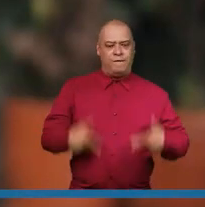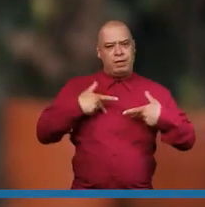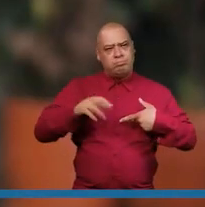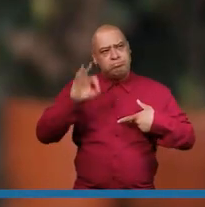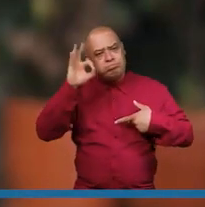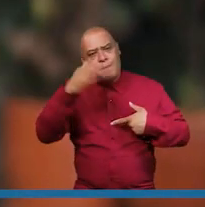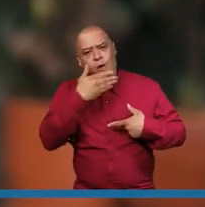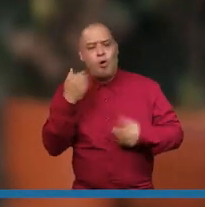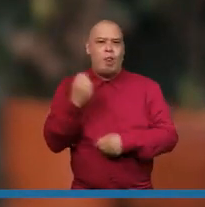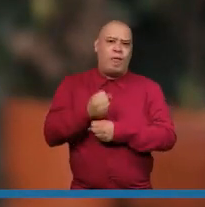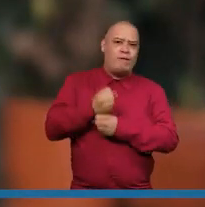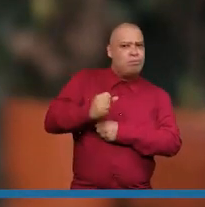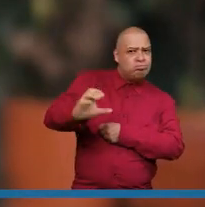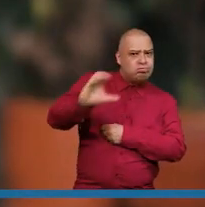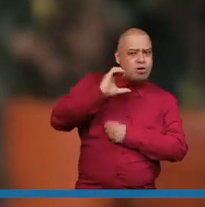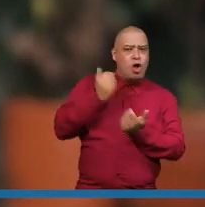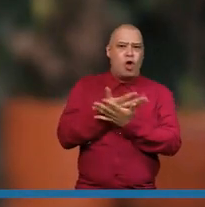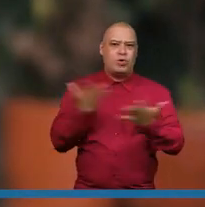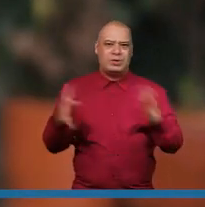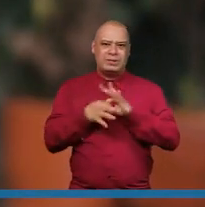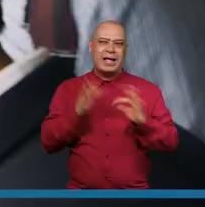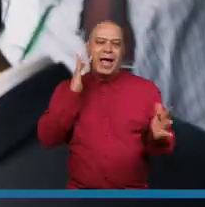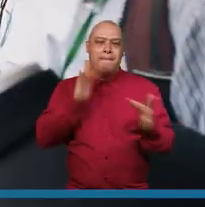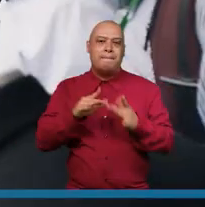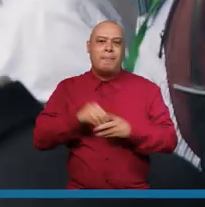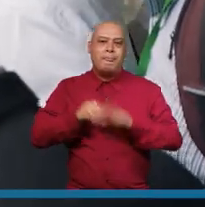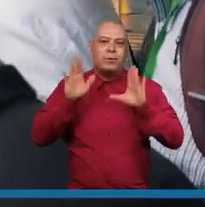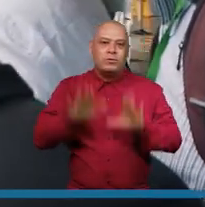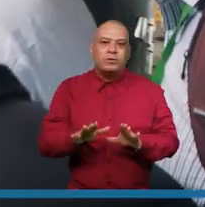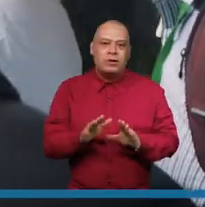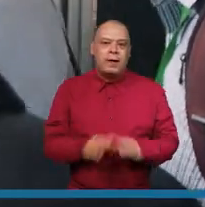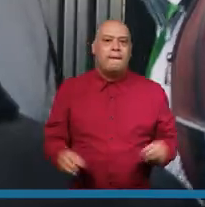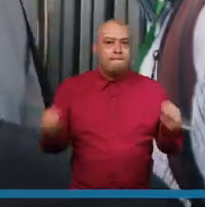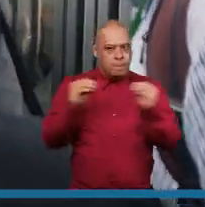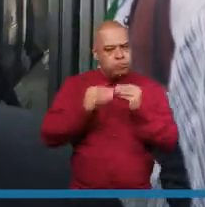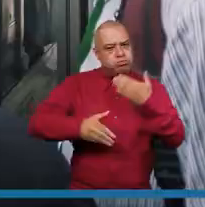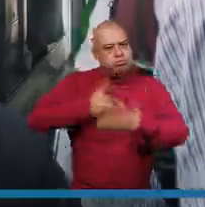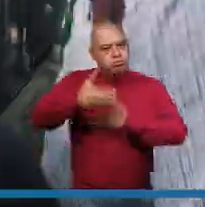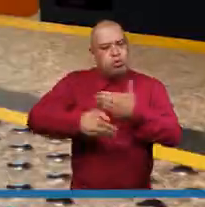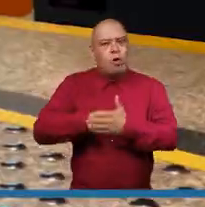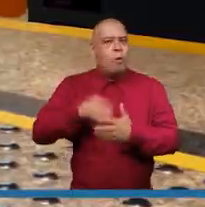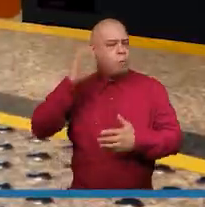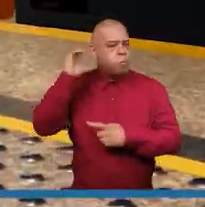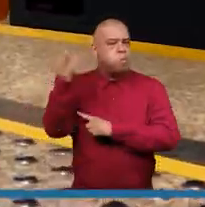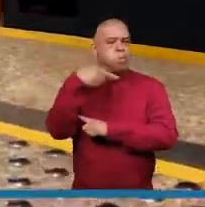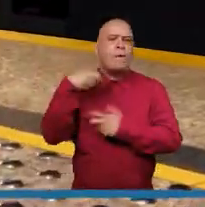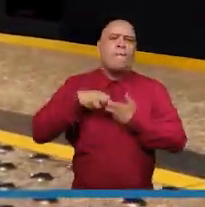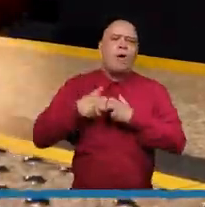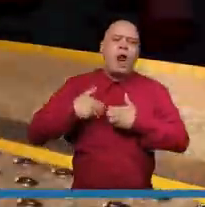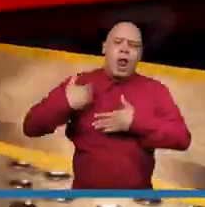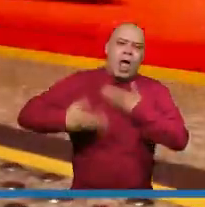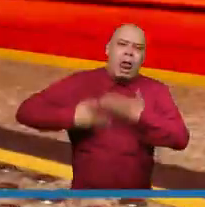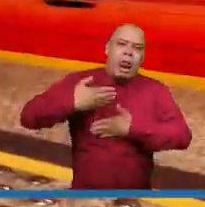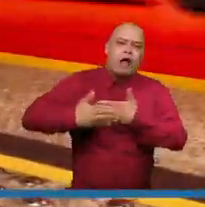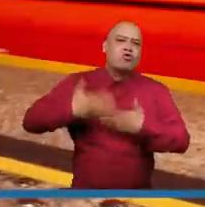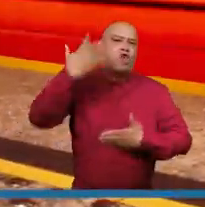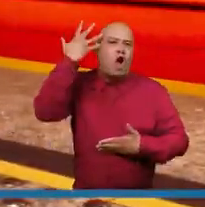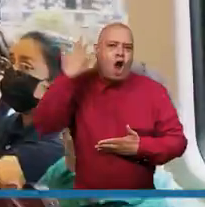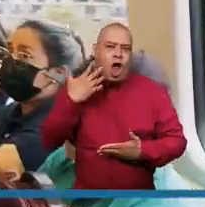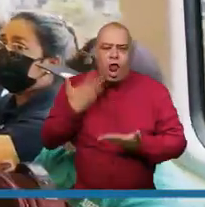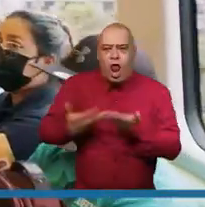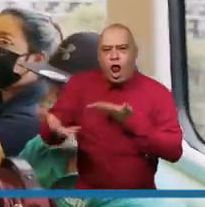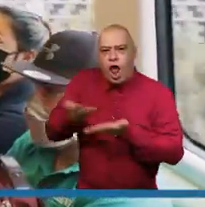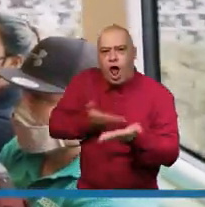buscar trabajo, en definitiva, acaban siendo los mismos. Son problemas cotidianos que se comparten y que